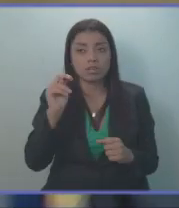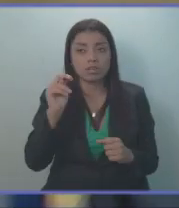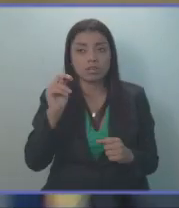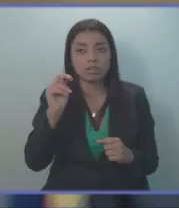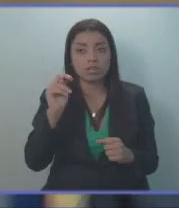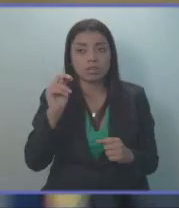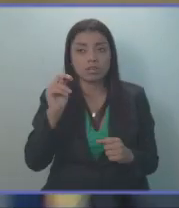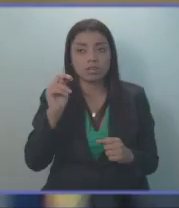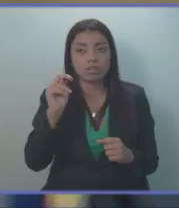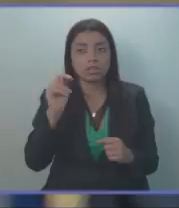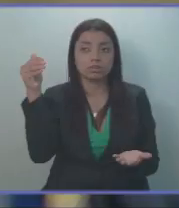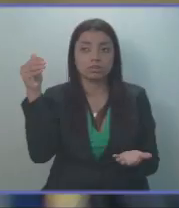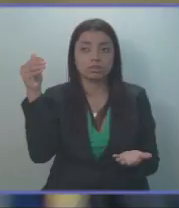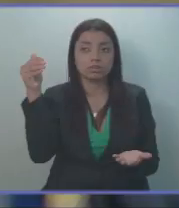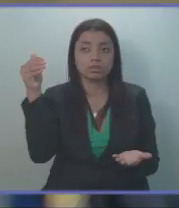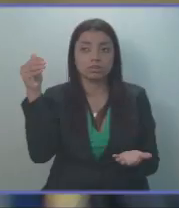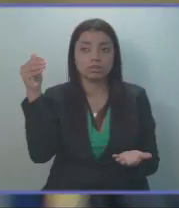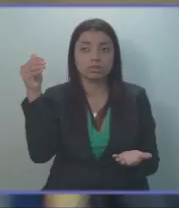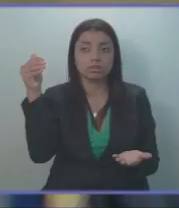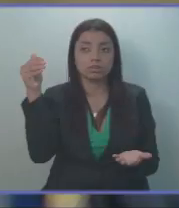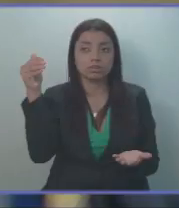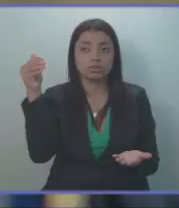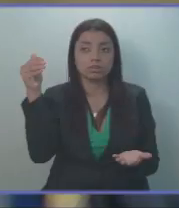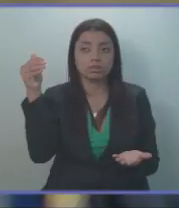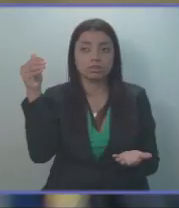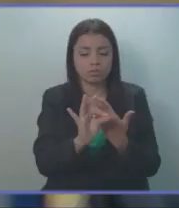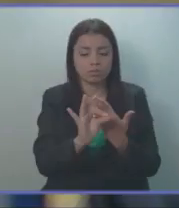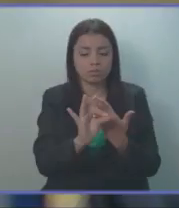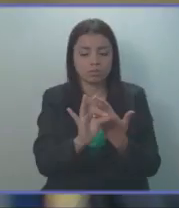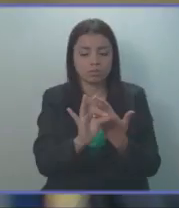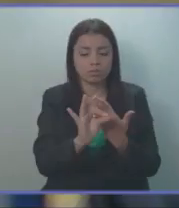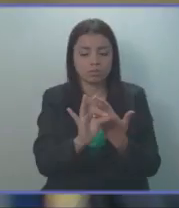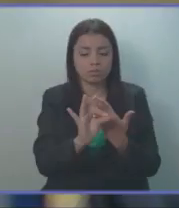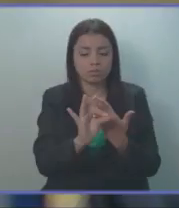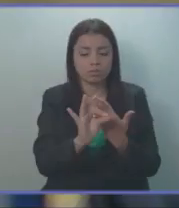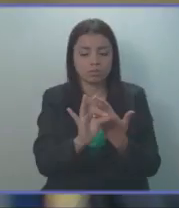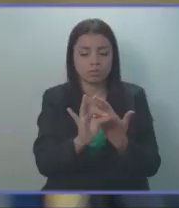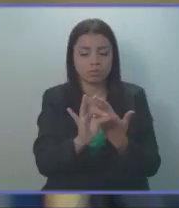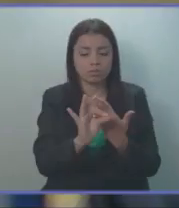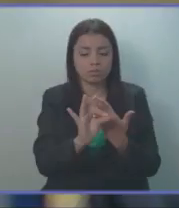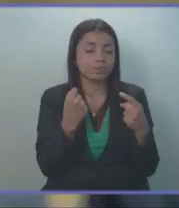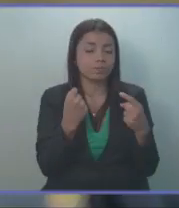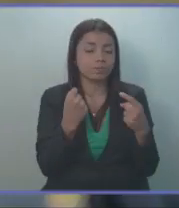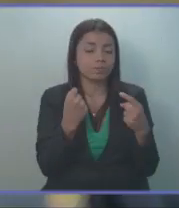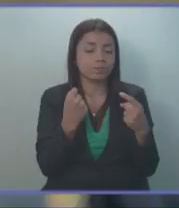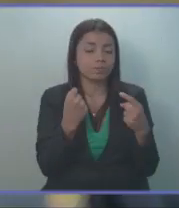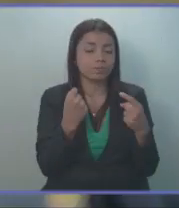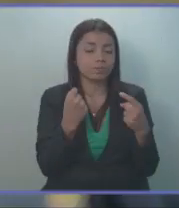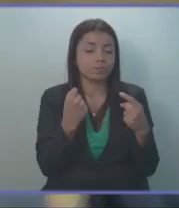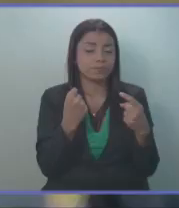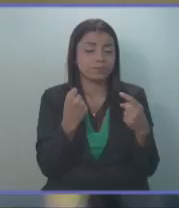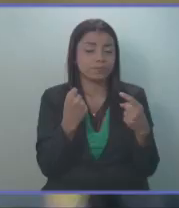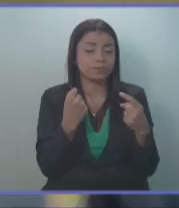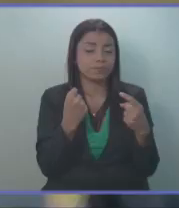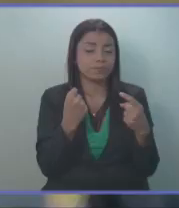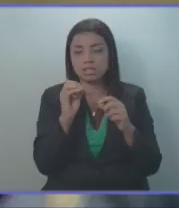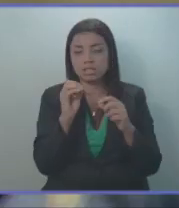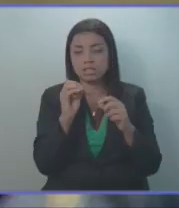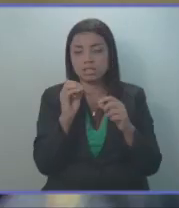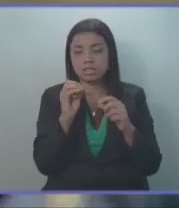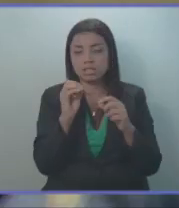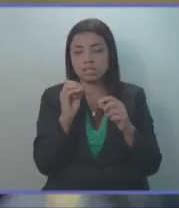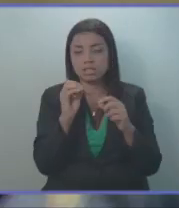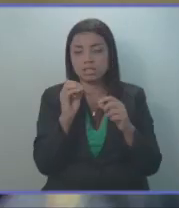Ministerio de Educación para programas de nutrición y el 60% de las 500 toneladas